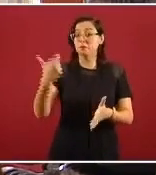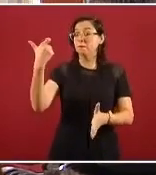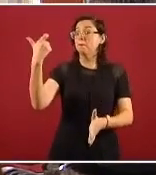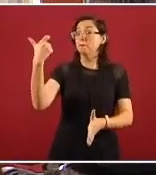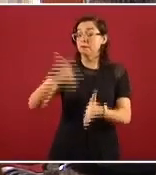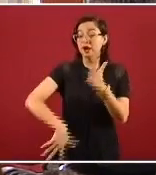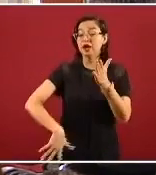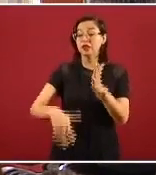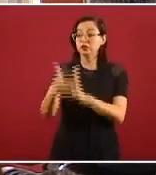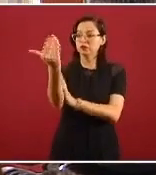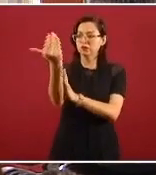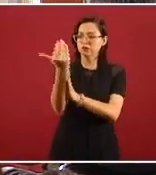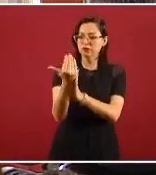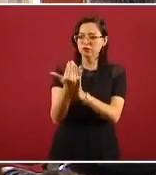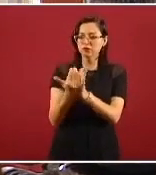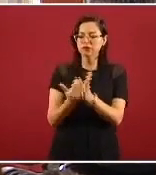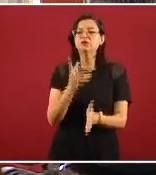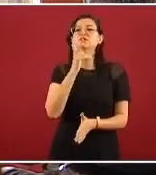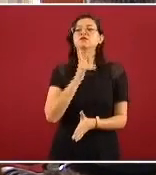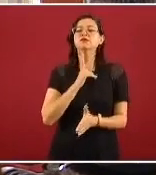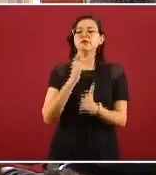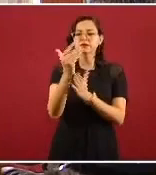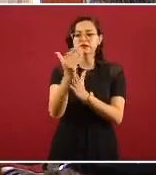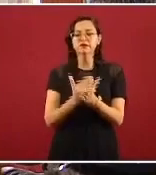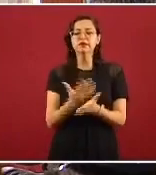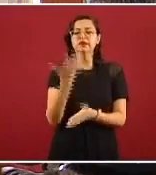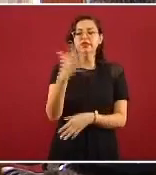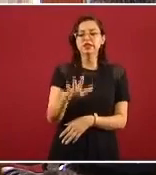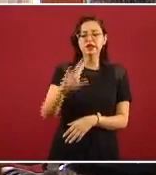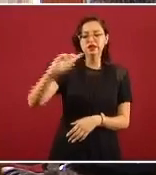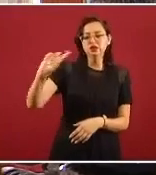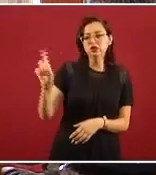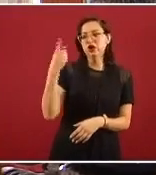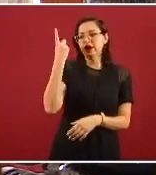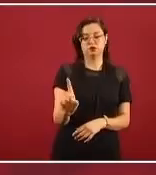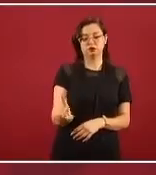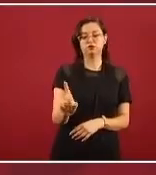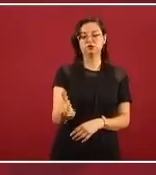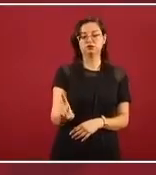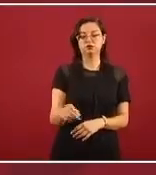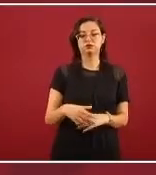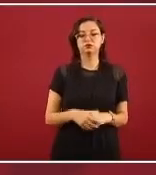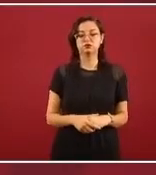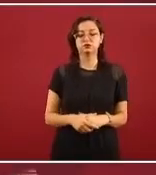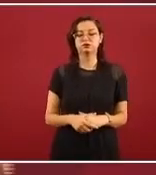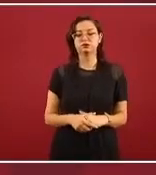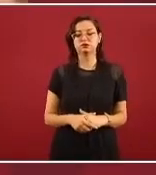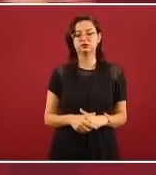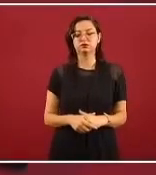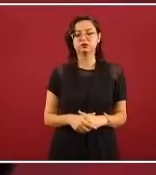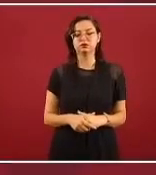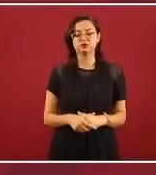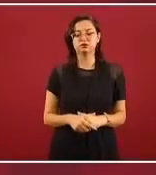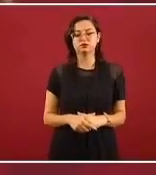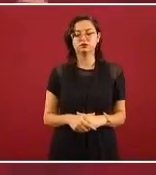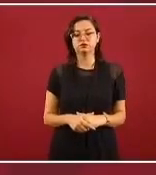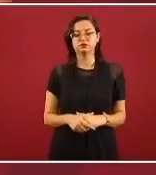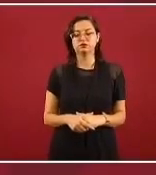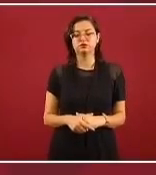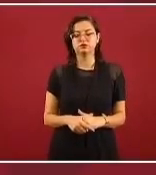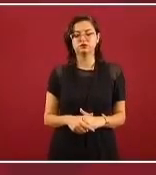precio del barril que ayer se registró ya a $10 por día? ¿Qué va a pasar ahí, presidente? Ya hemos